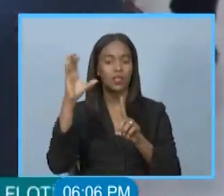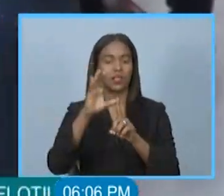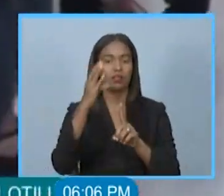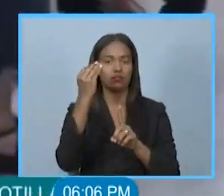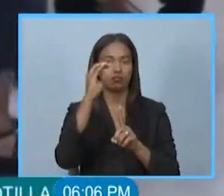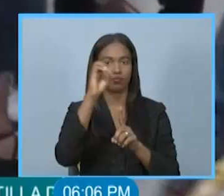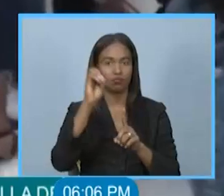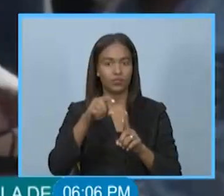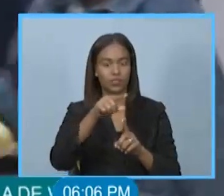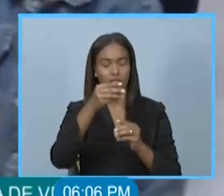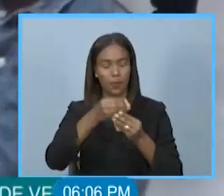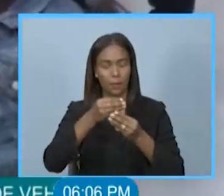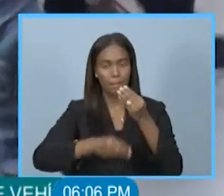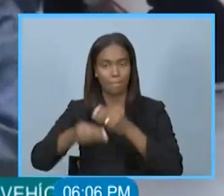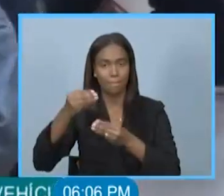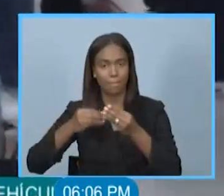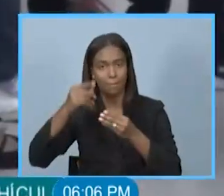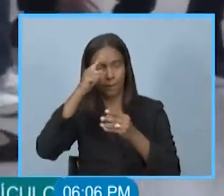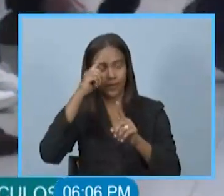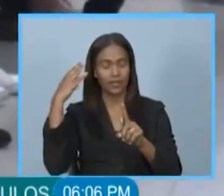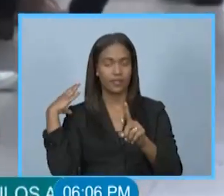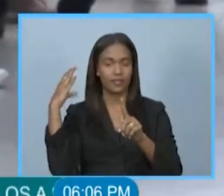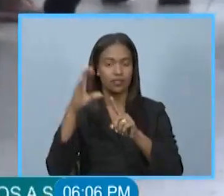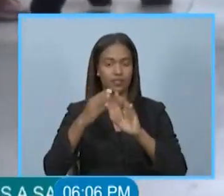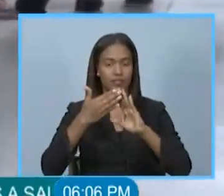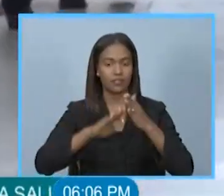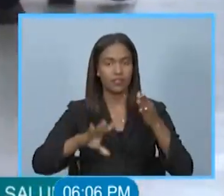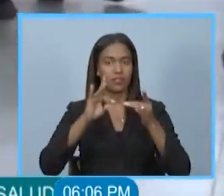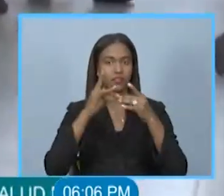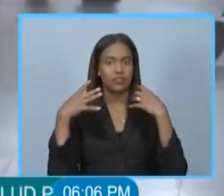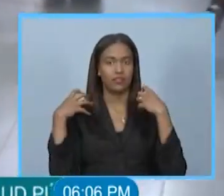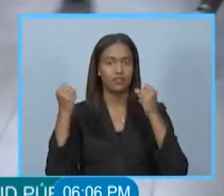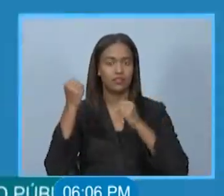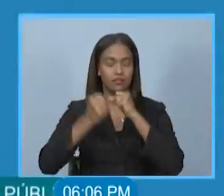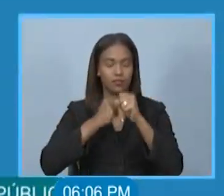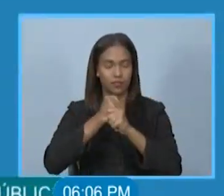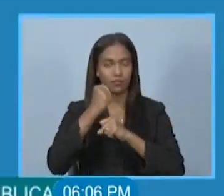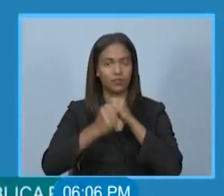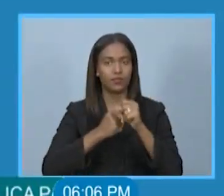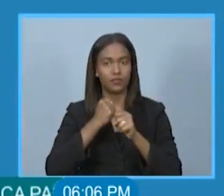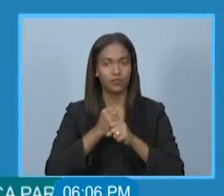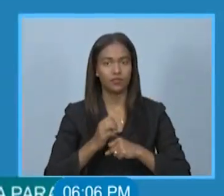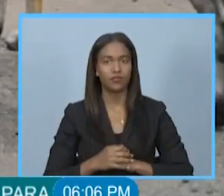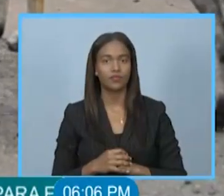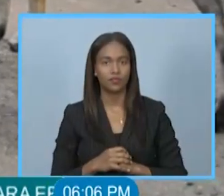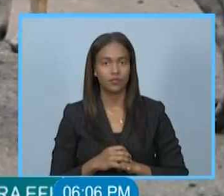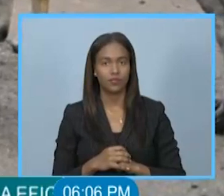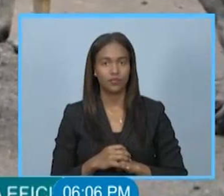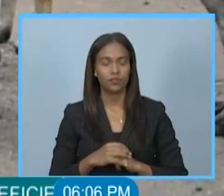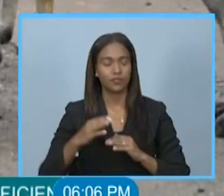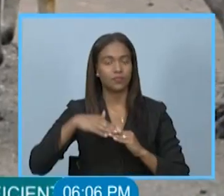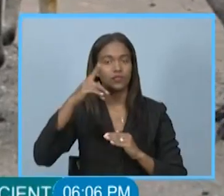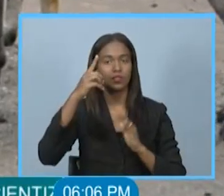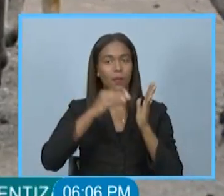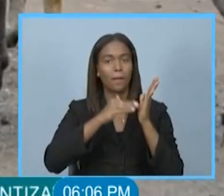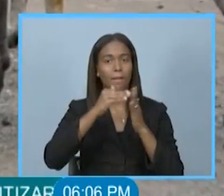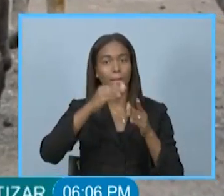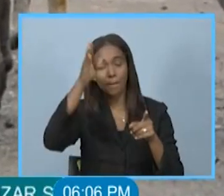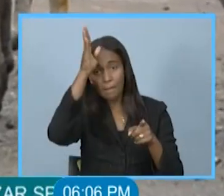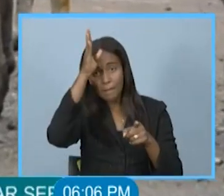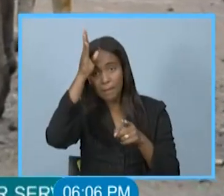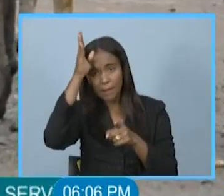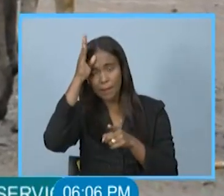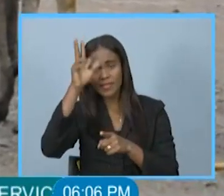14% del presupuesto asignado al sector sanitario cada año más un millón de perros